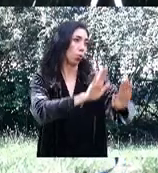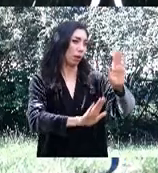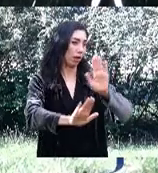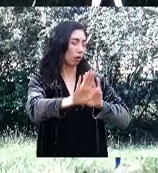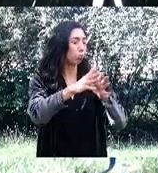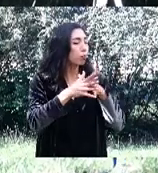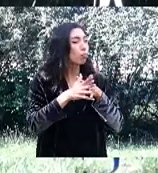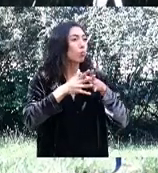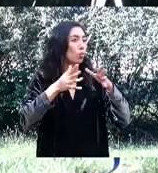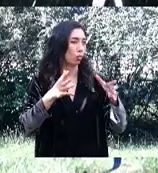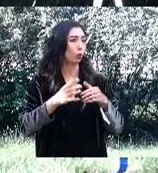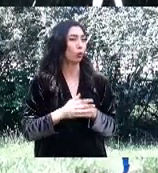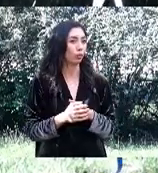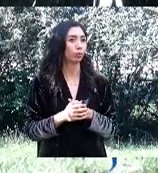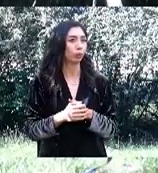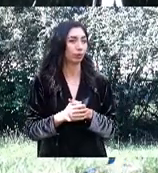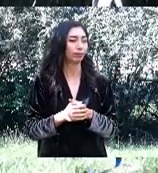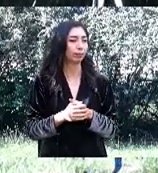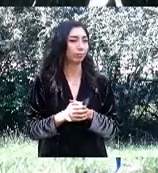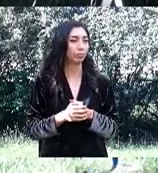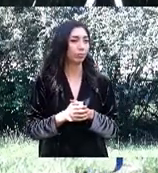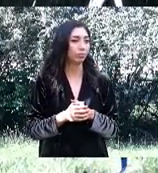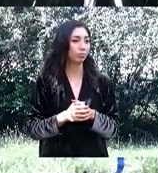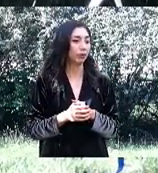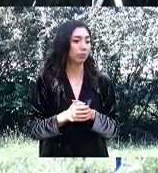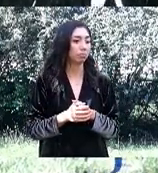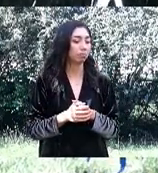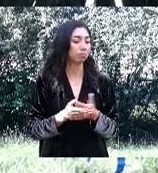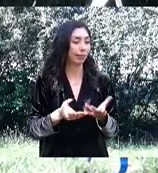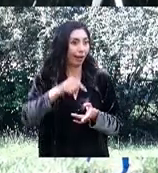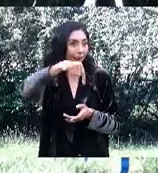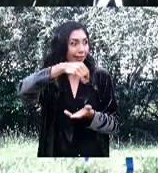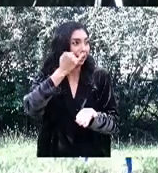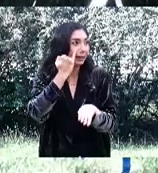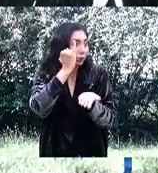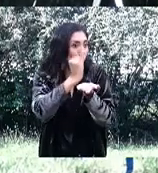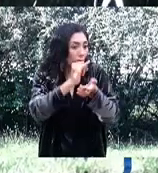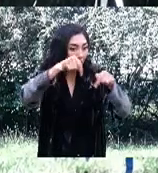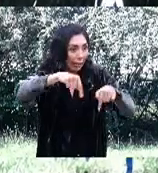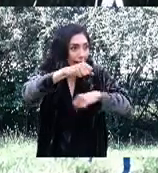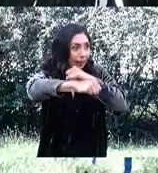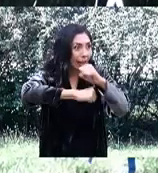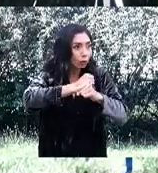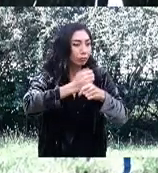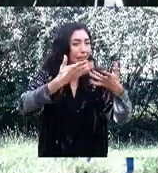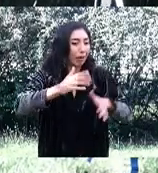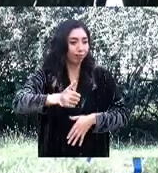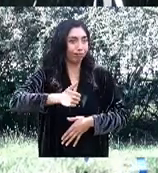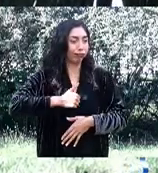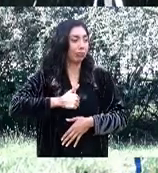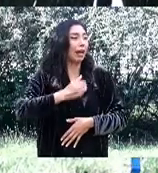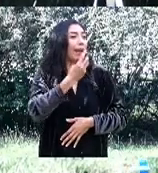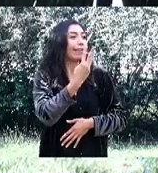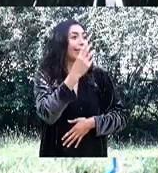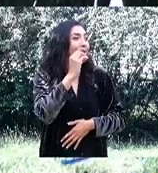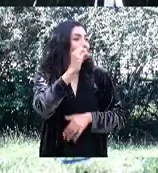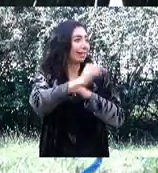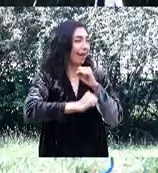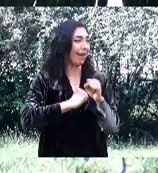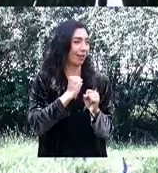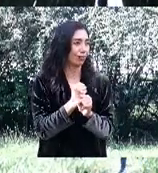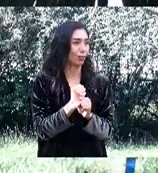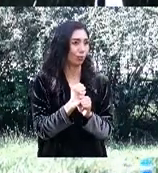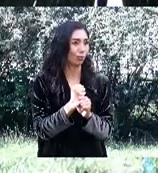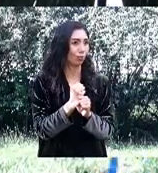muchísimo e En rigor uno podría decir que esta institución este año está cumpliendo 30 años porque el el